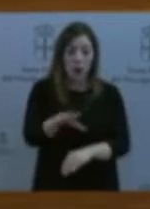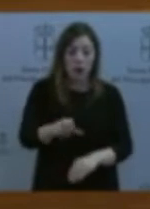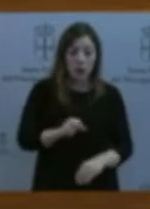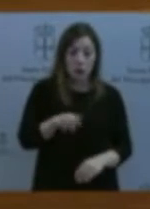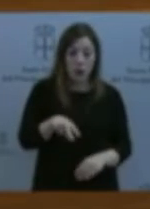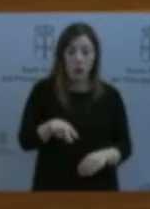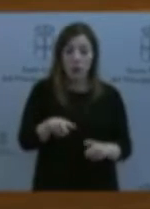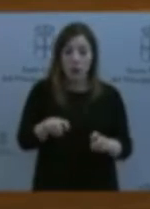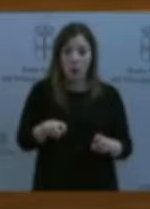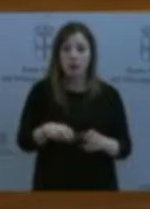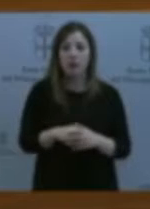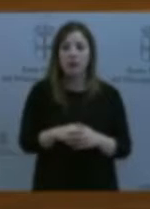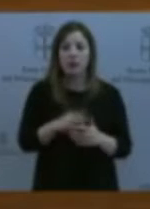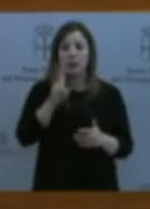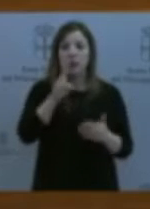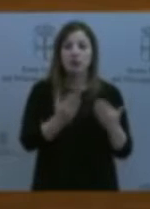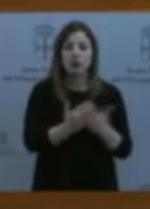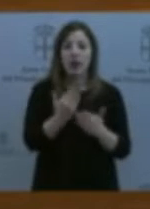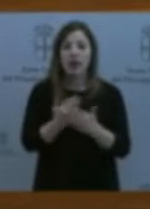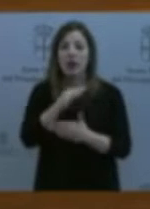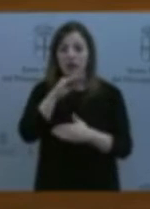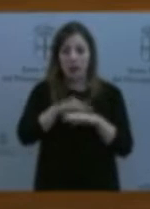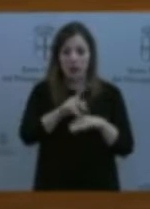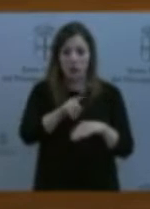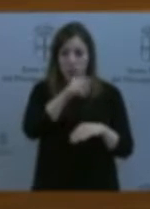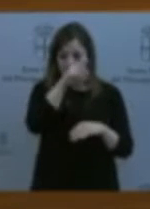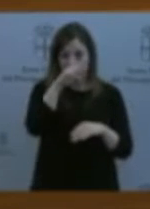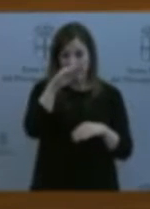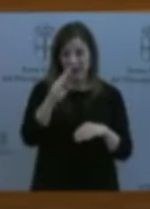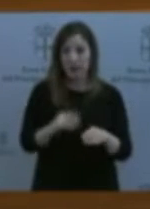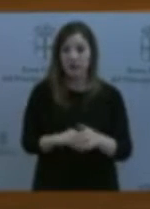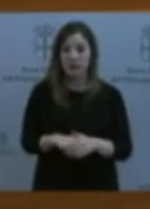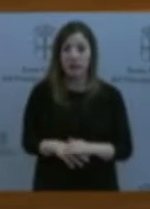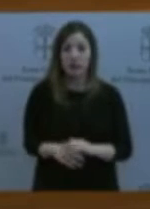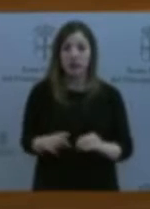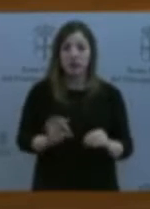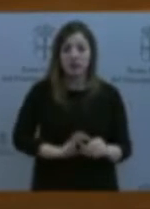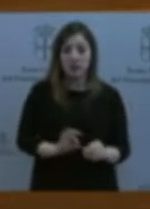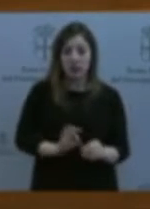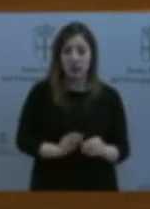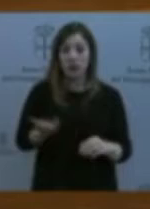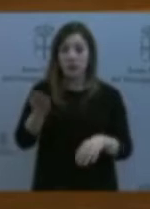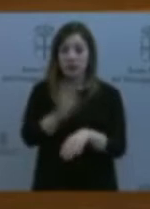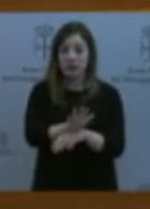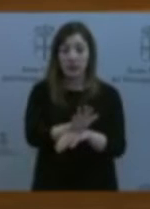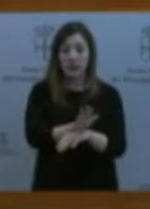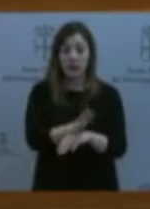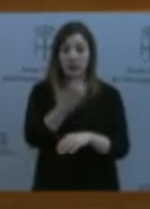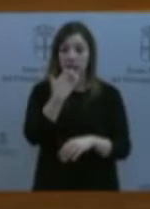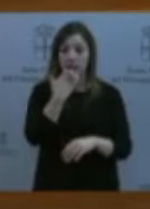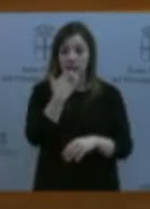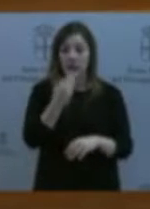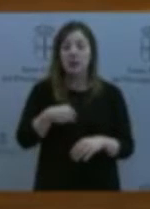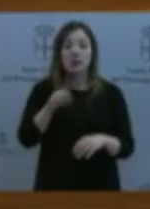estos incumplimientos. En enero se iba a presentar, por ejemplo, la exposición pública del PRUG de los Picos de